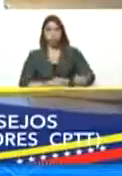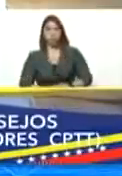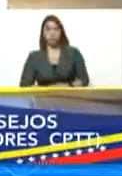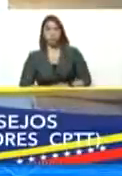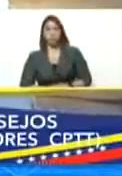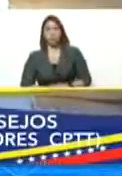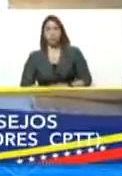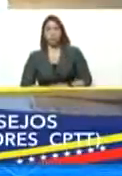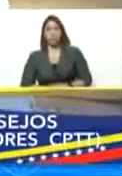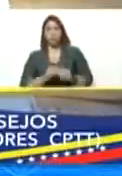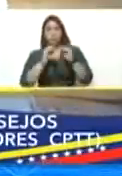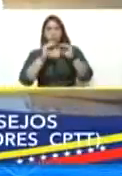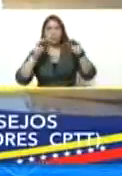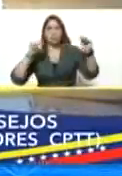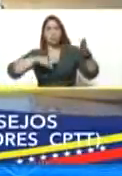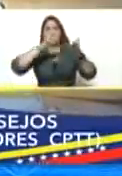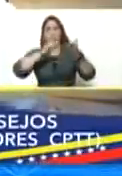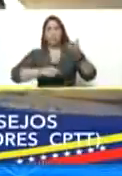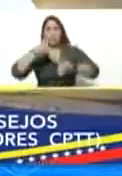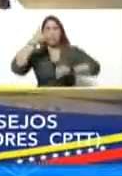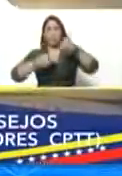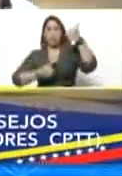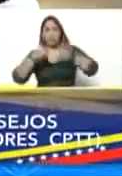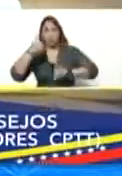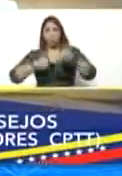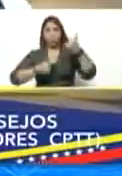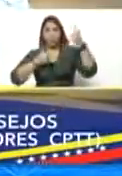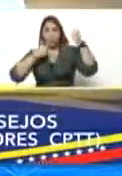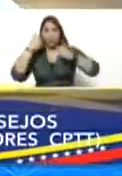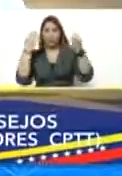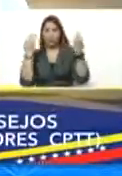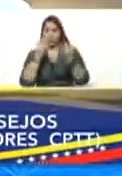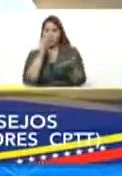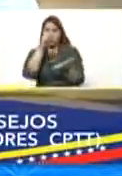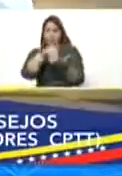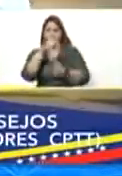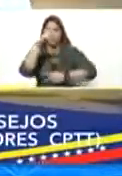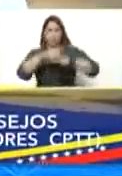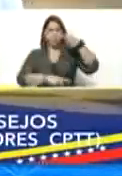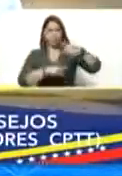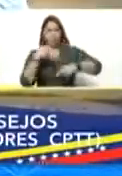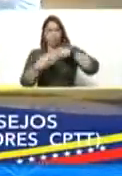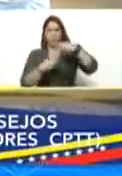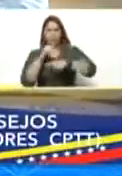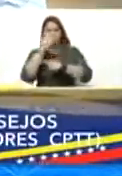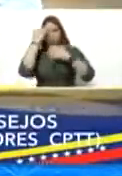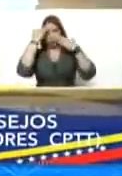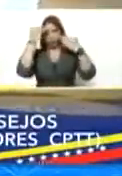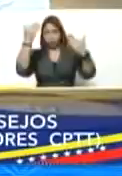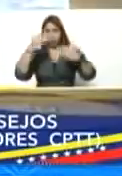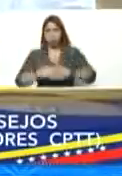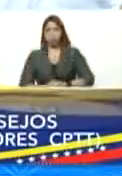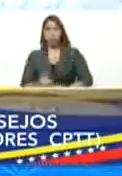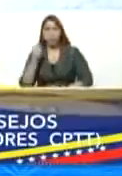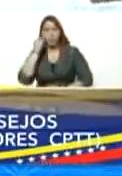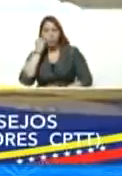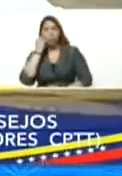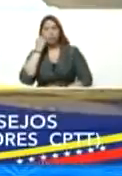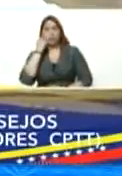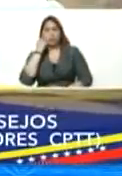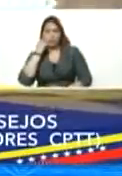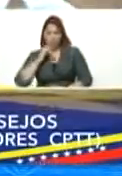llamar a firmar por la candidatura de Chávez y siempre ha estado en el proceso revolucionario. Mi saludo a esa mujer